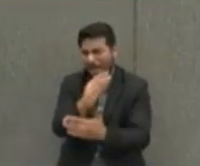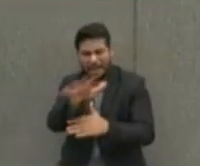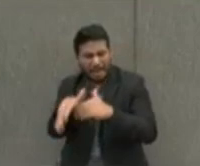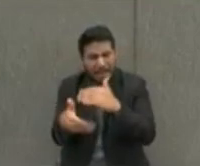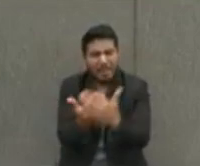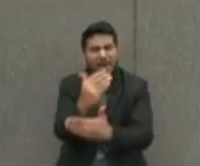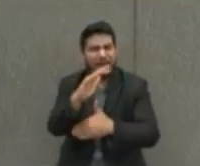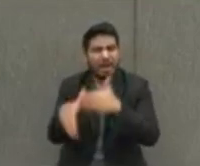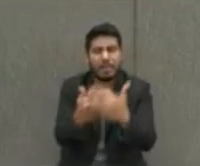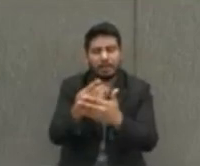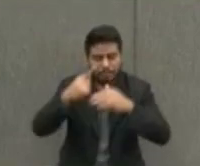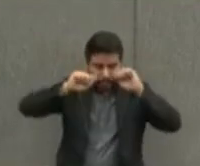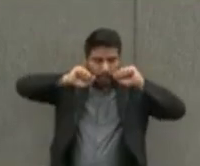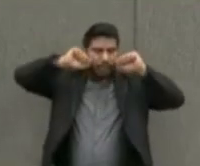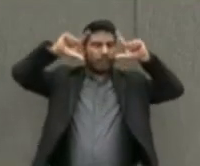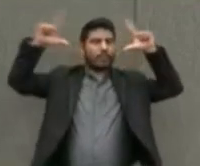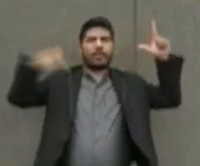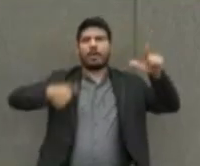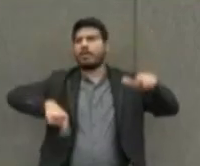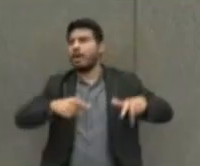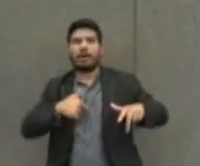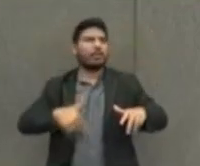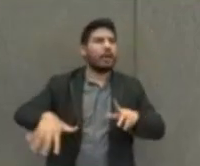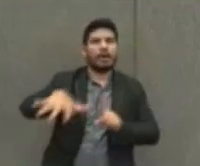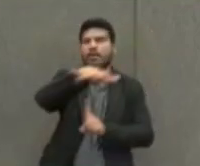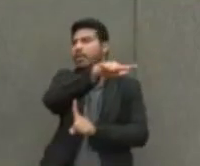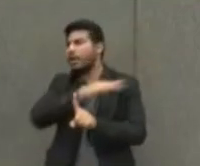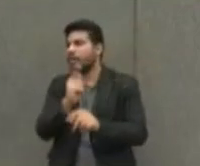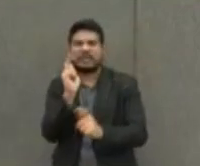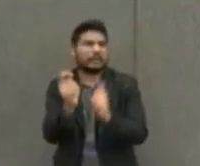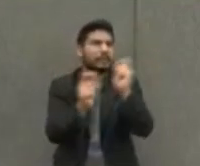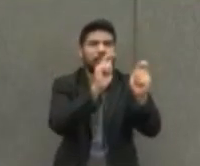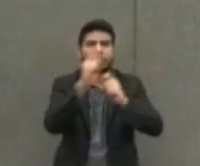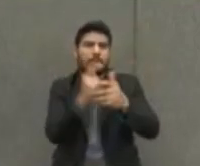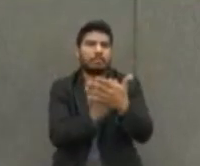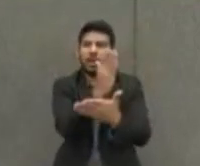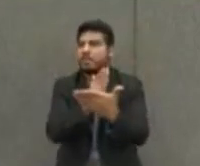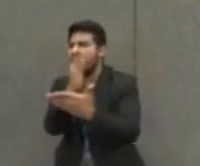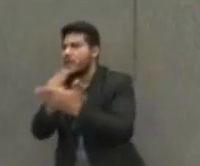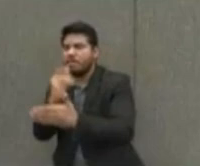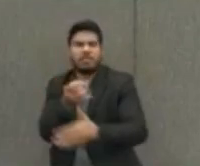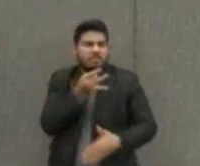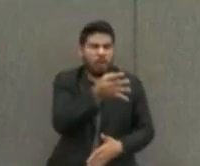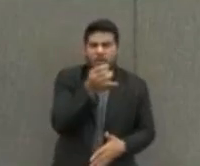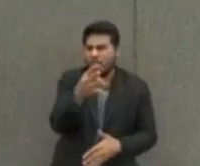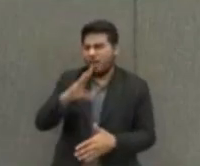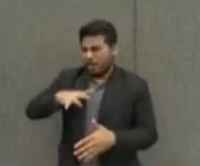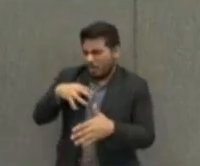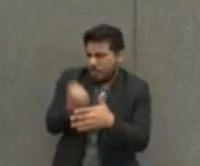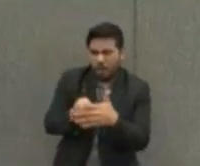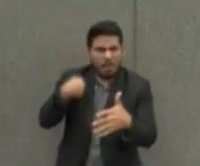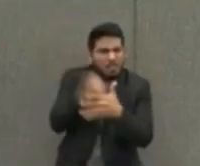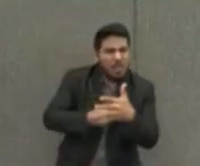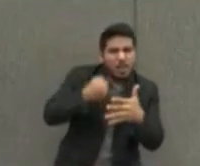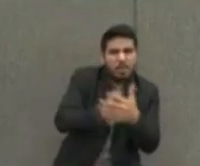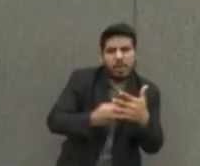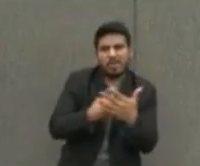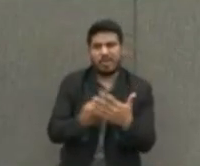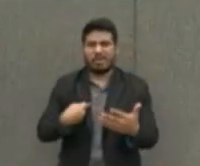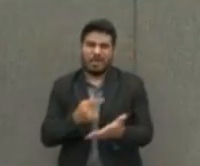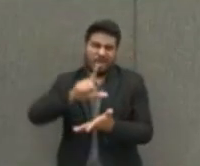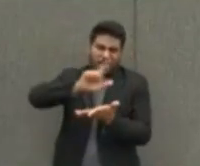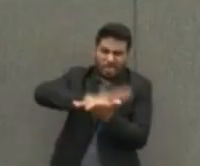a enfrentar los retos de su entorno la discriminación la desigualdad salarial